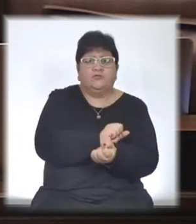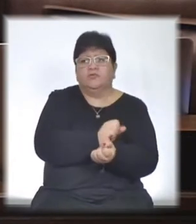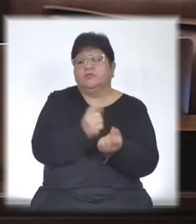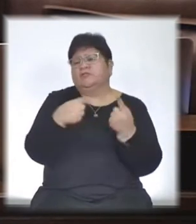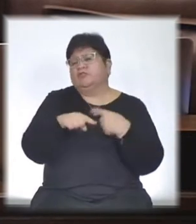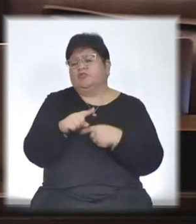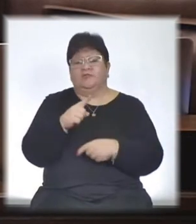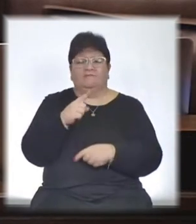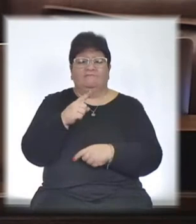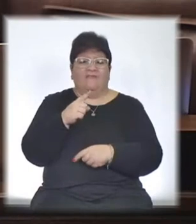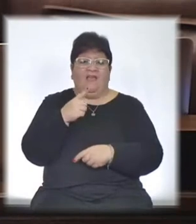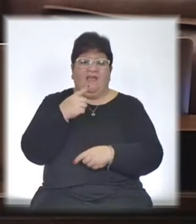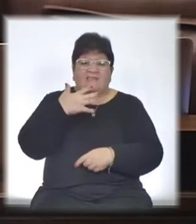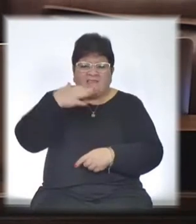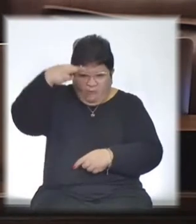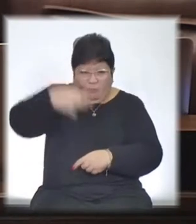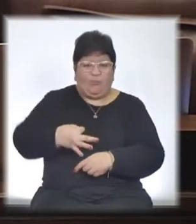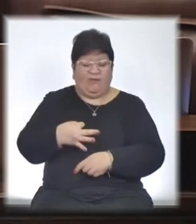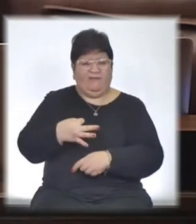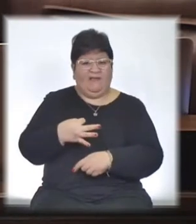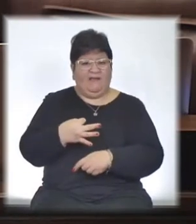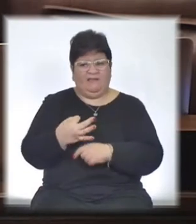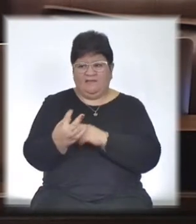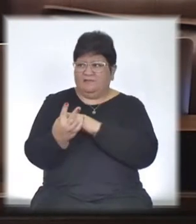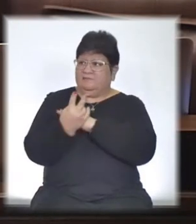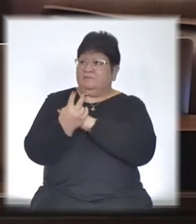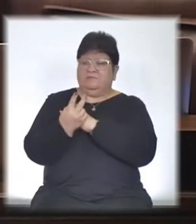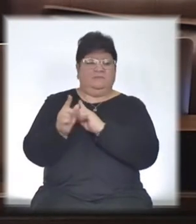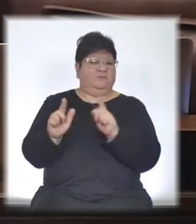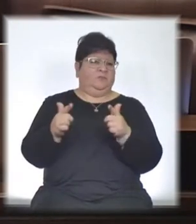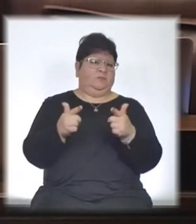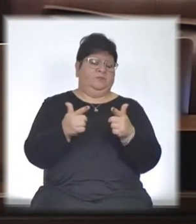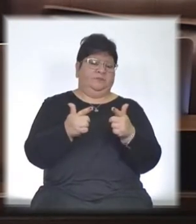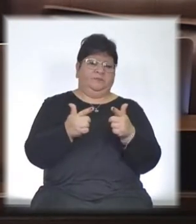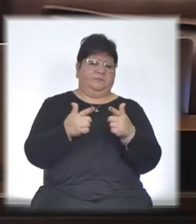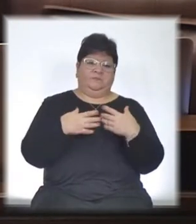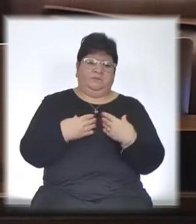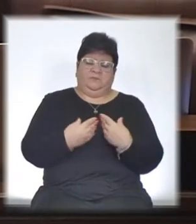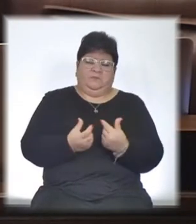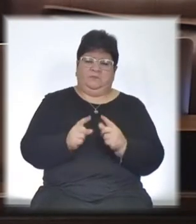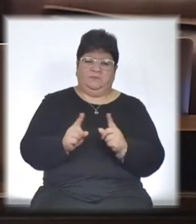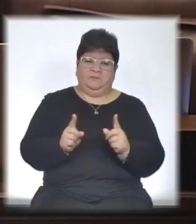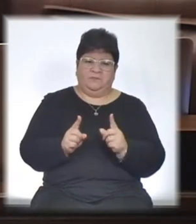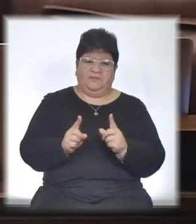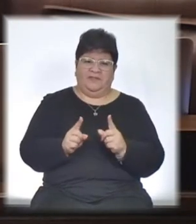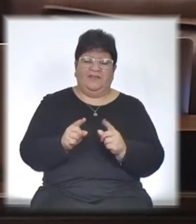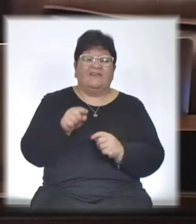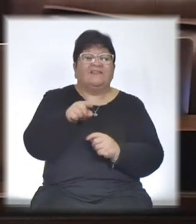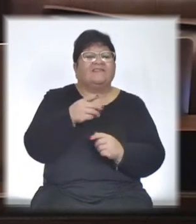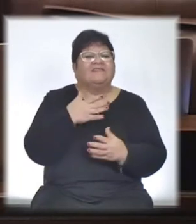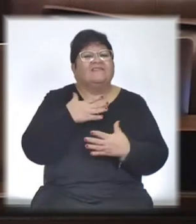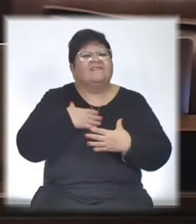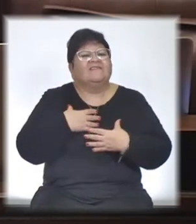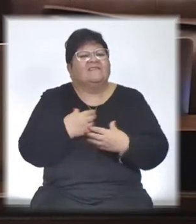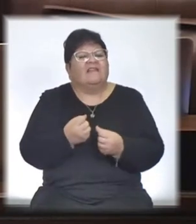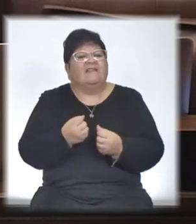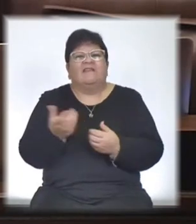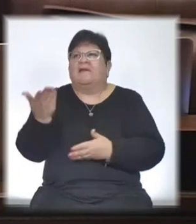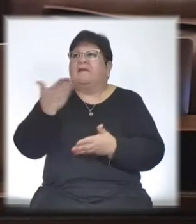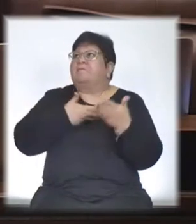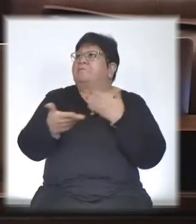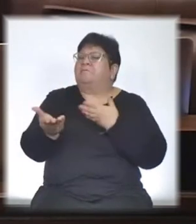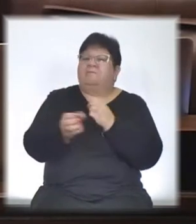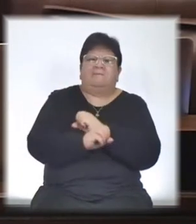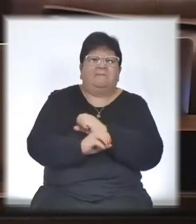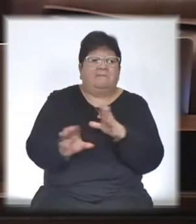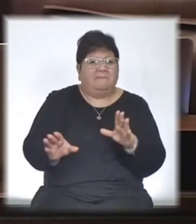las garantías y el derecho del ser humano eran sistemáticamente arrasadas y ellos mismos maltratados